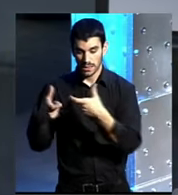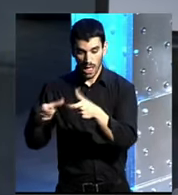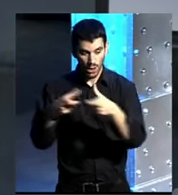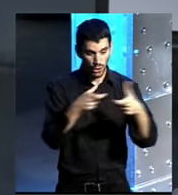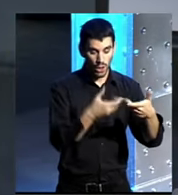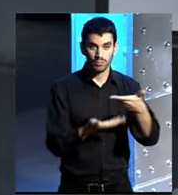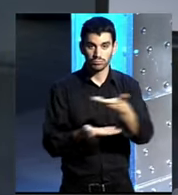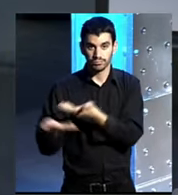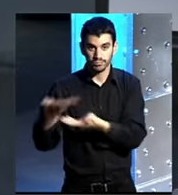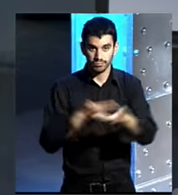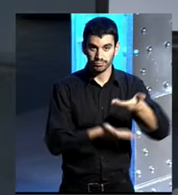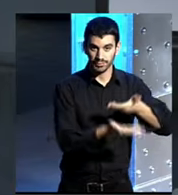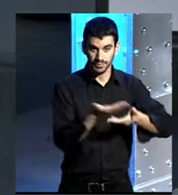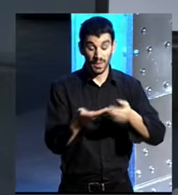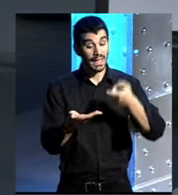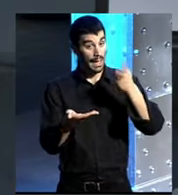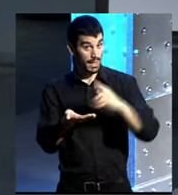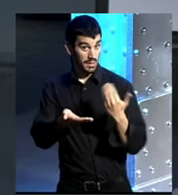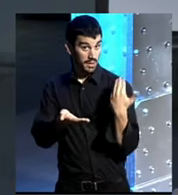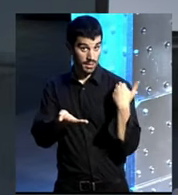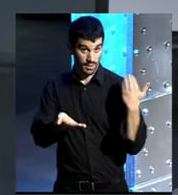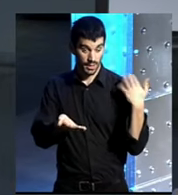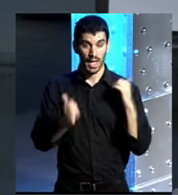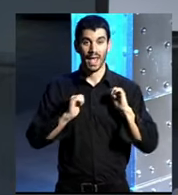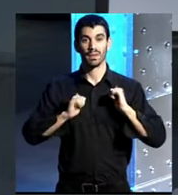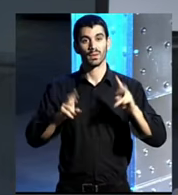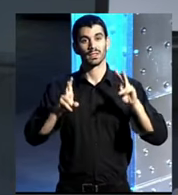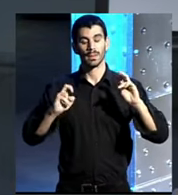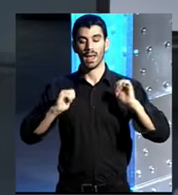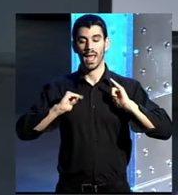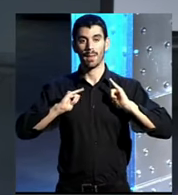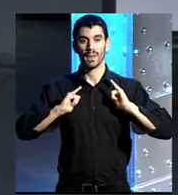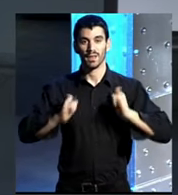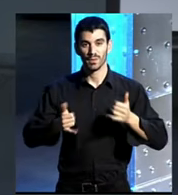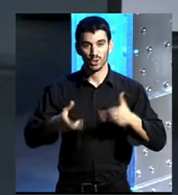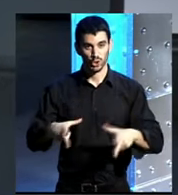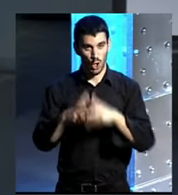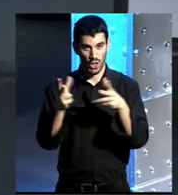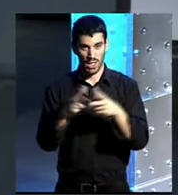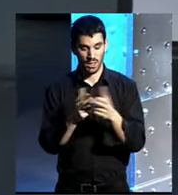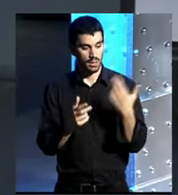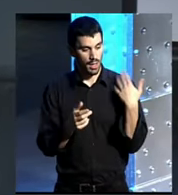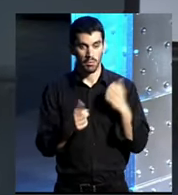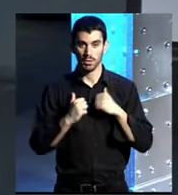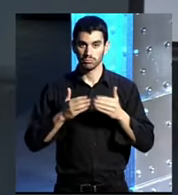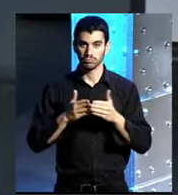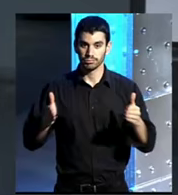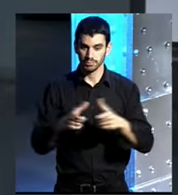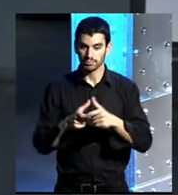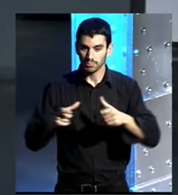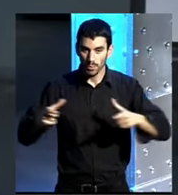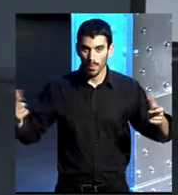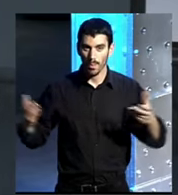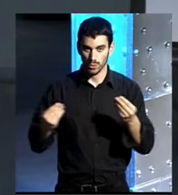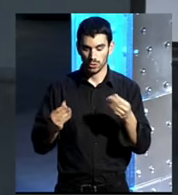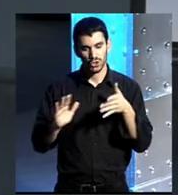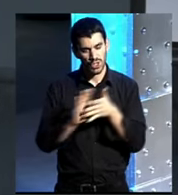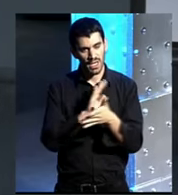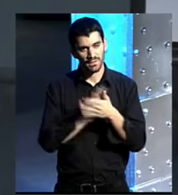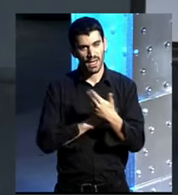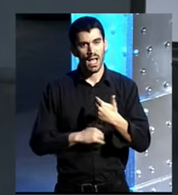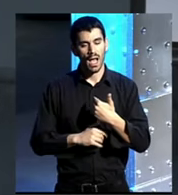ahora hace unos años hemos empezado también con los emprendimientos sociales, que cada vez tienen más auge y son un actor también importante